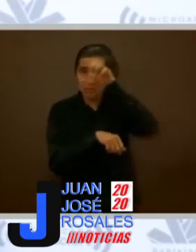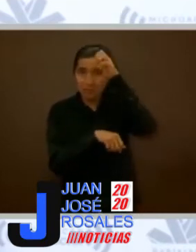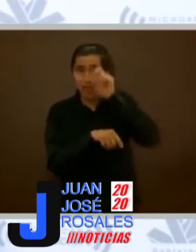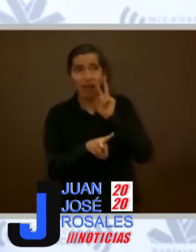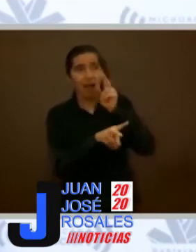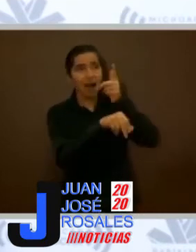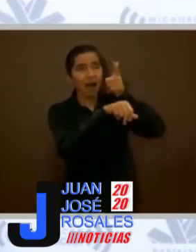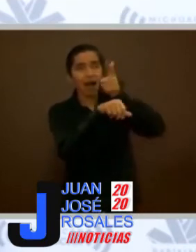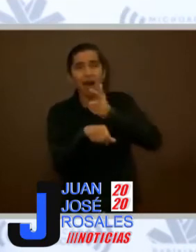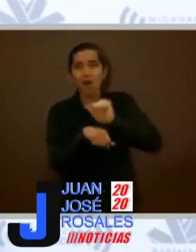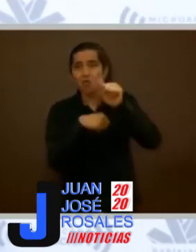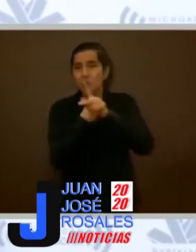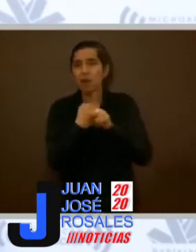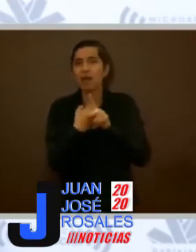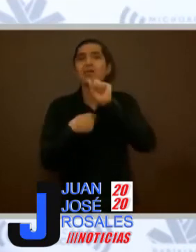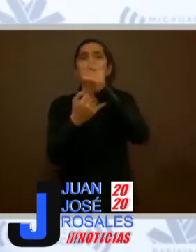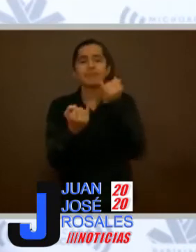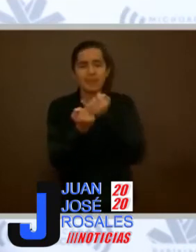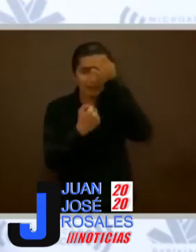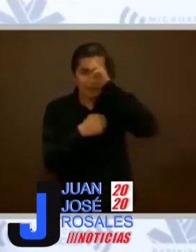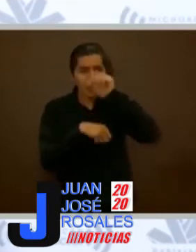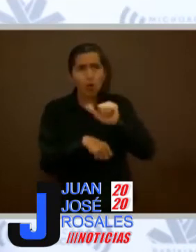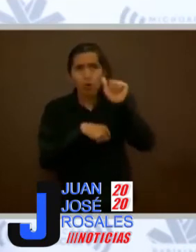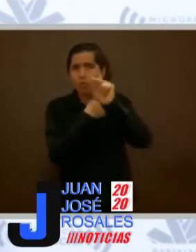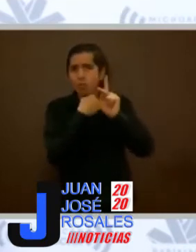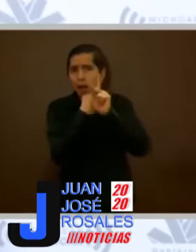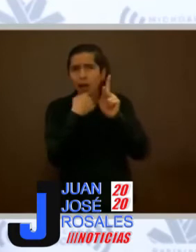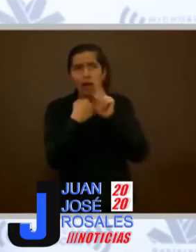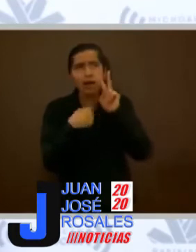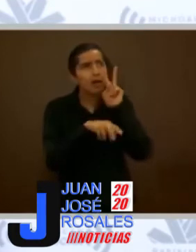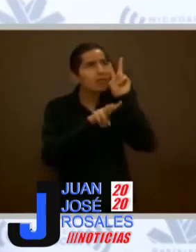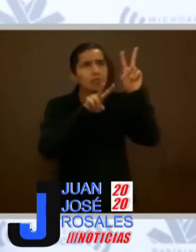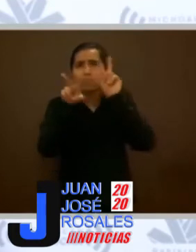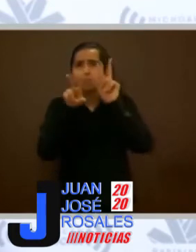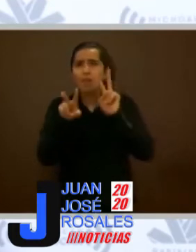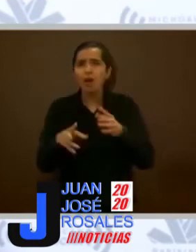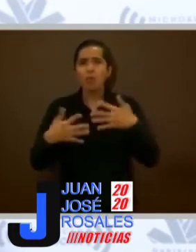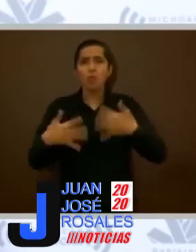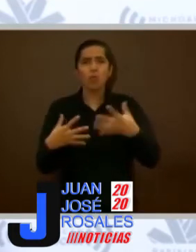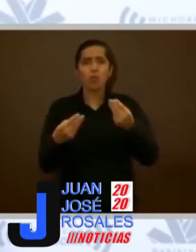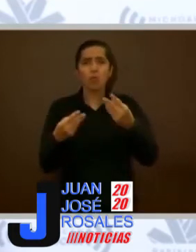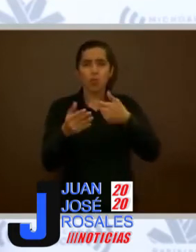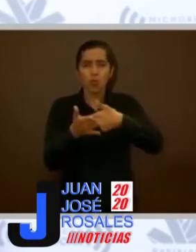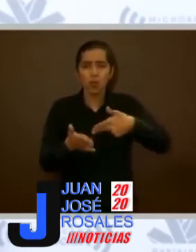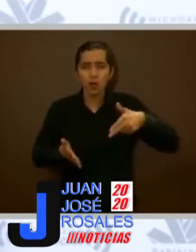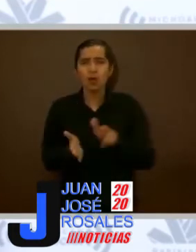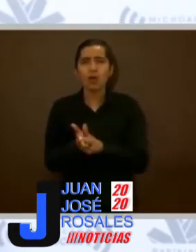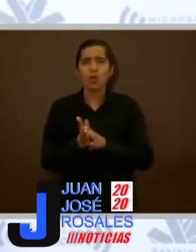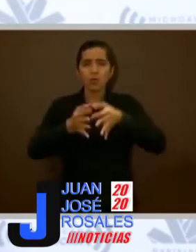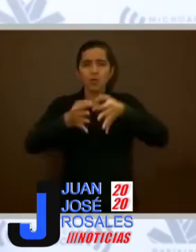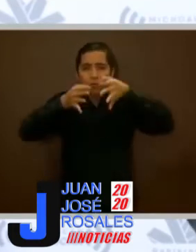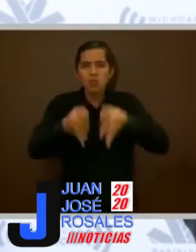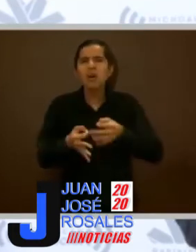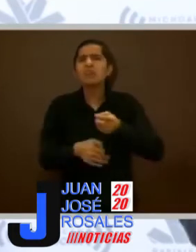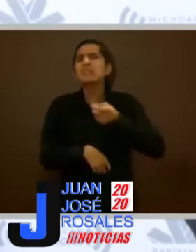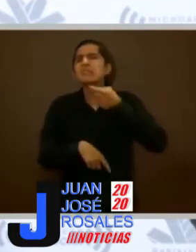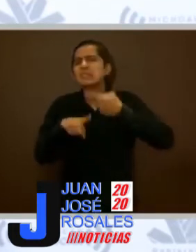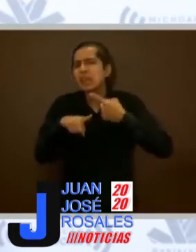en todos los centros de salud y hospitales del estado. Específicamente, más